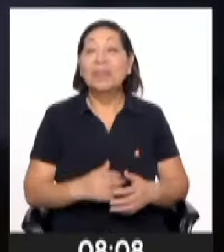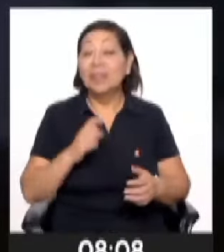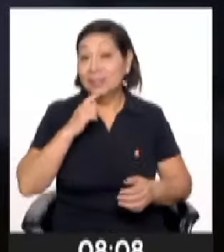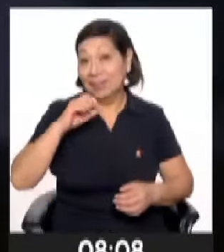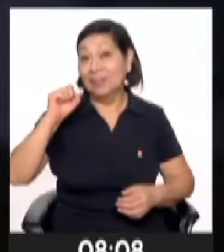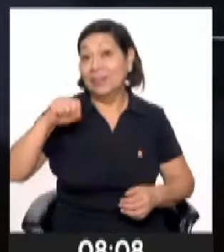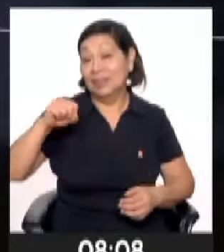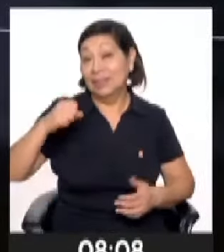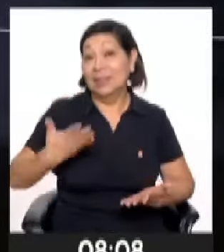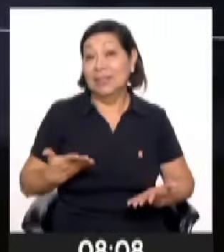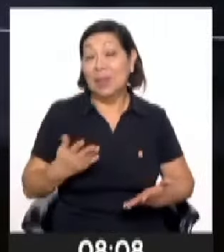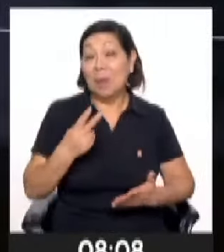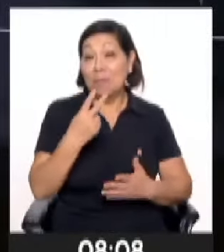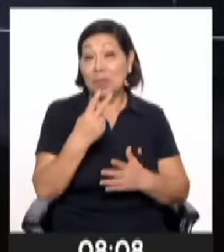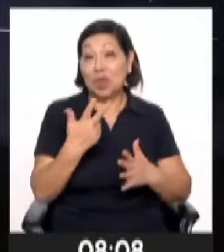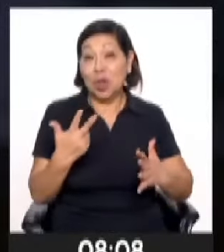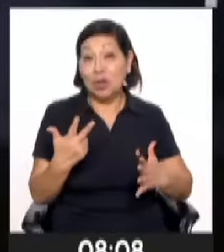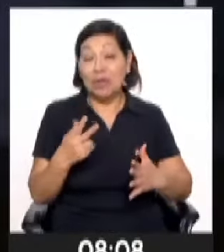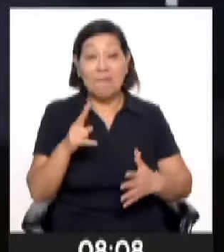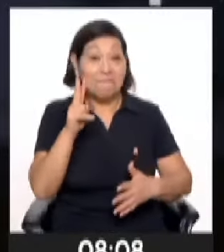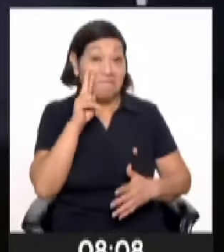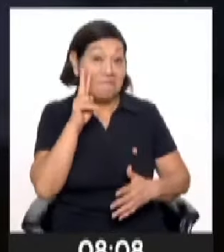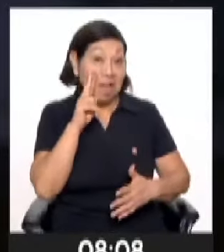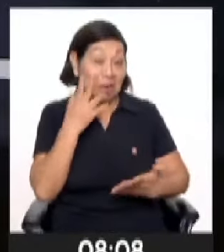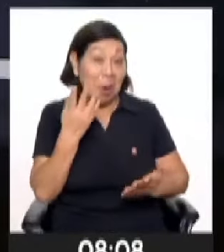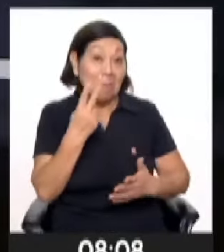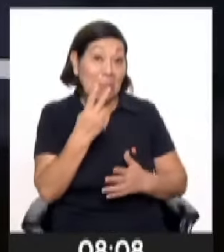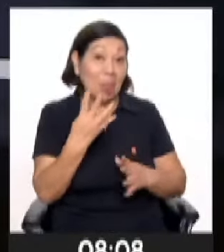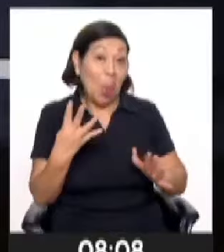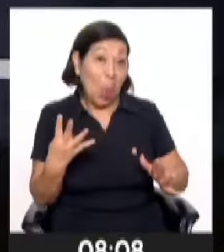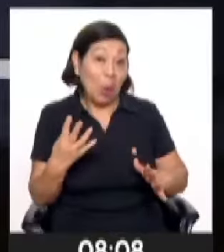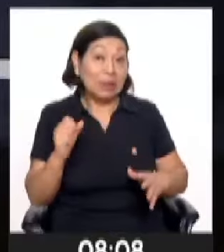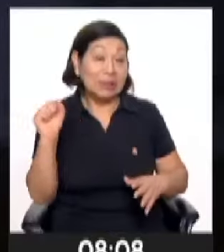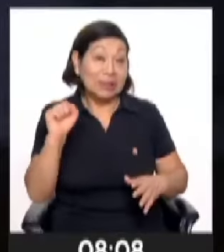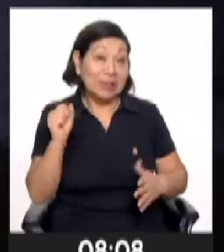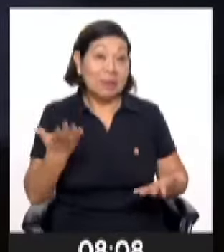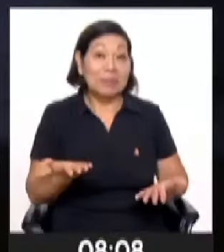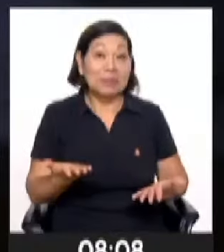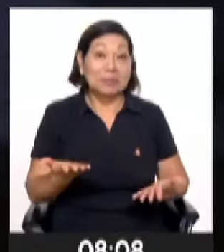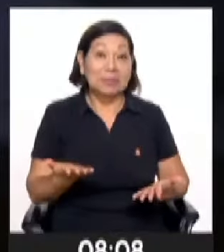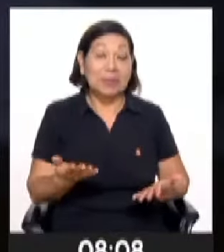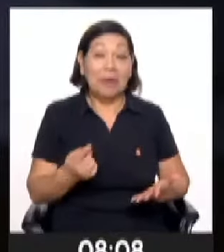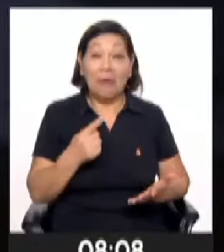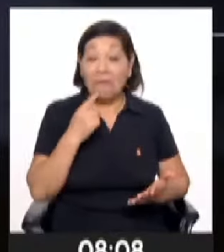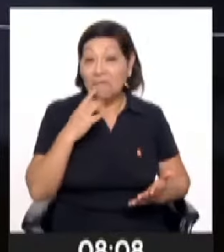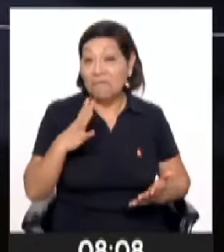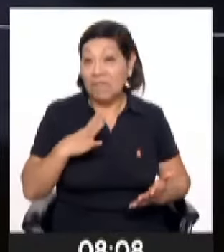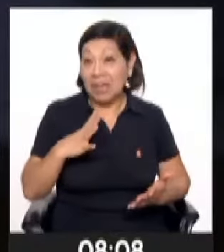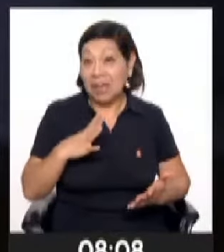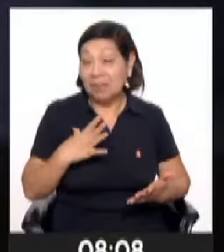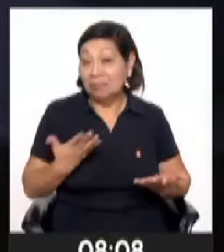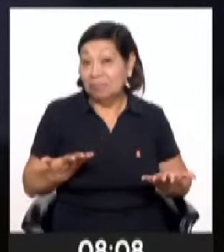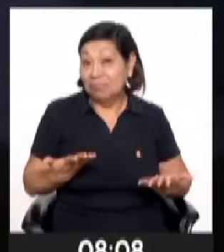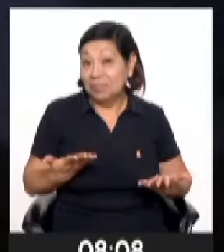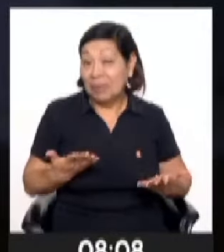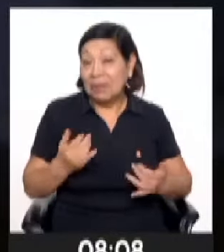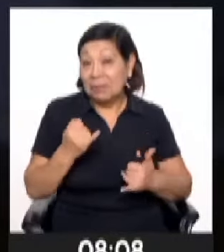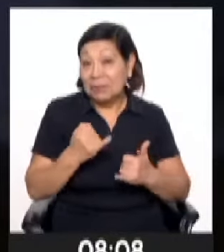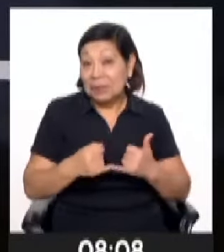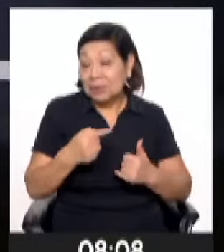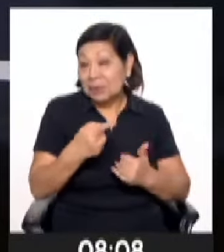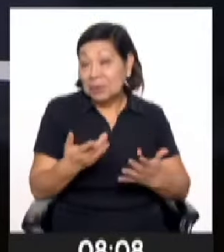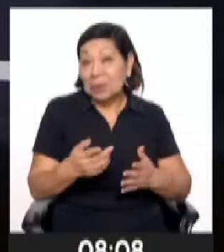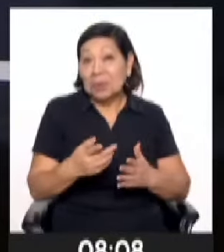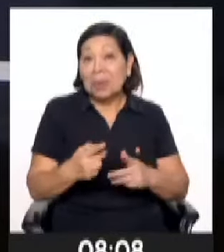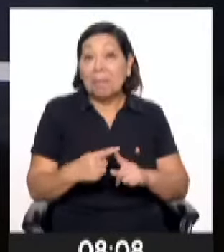Es cierto, este 28 de julio cae viernes, 29 sábado, ambos días feriados, así que tenemos todos un fin de semana